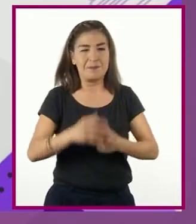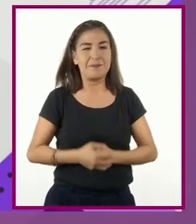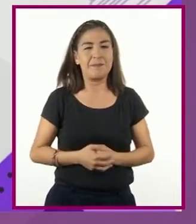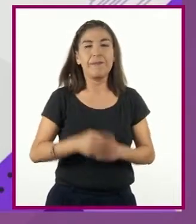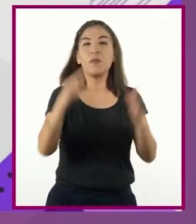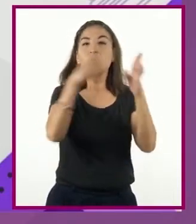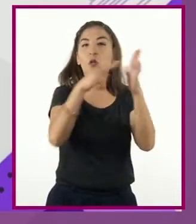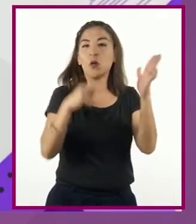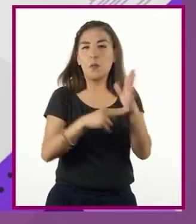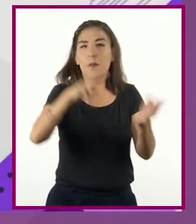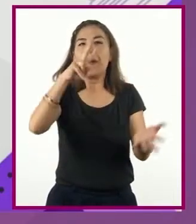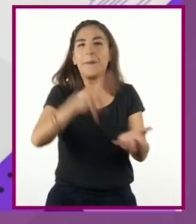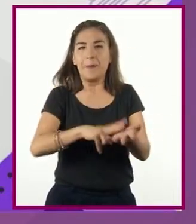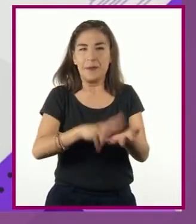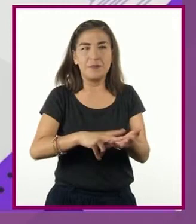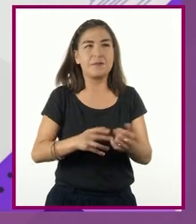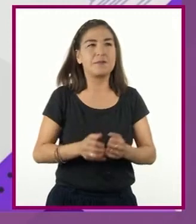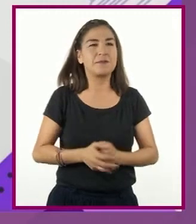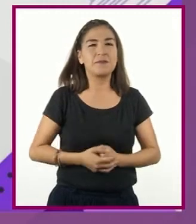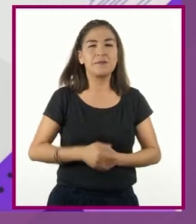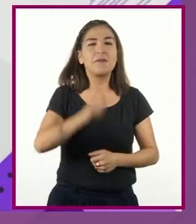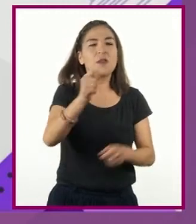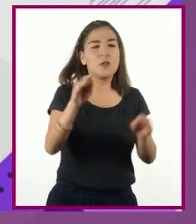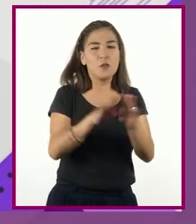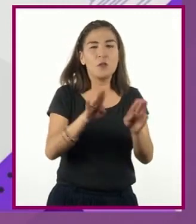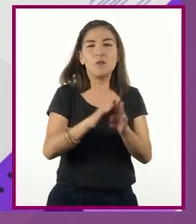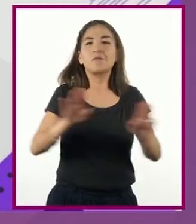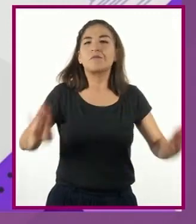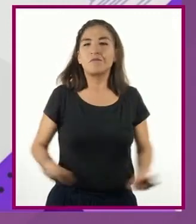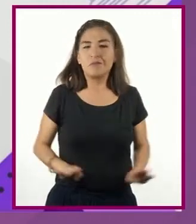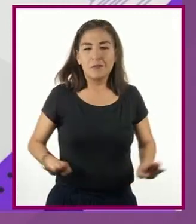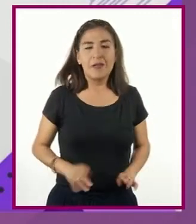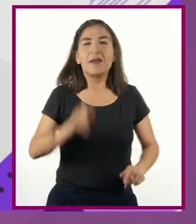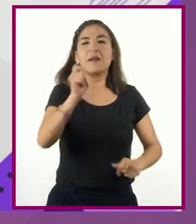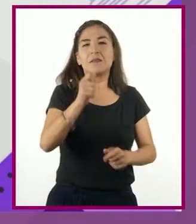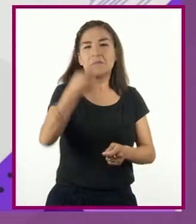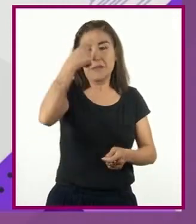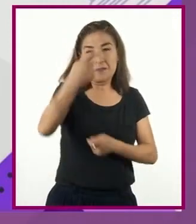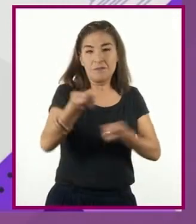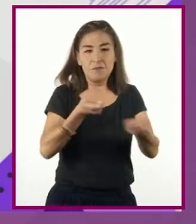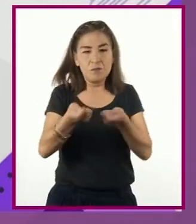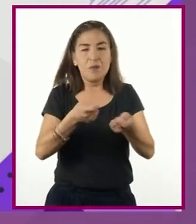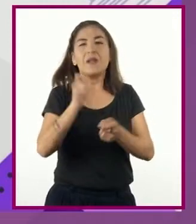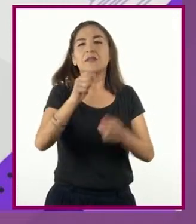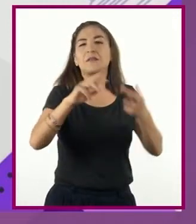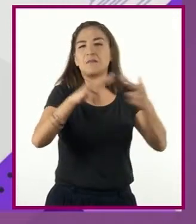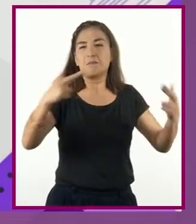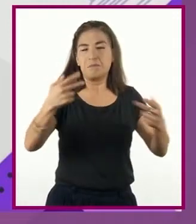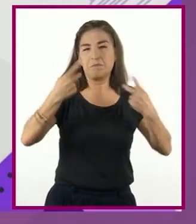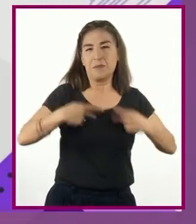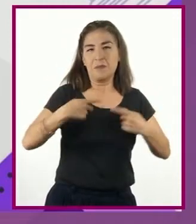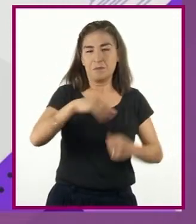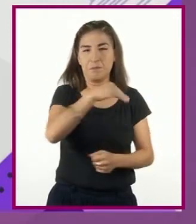Las normas y valores. Son pautas de comportamiento que regulan la relación entre sus miembros.